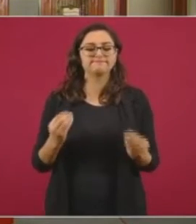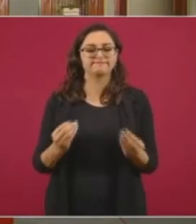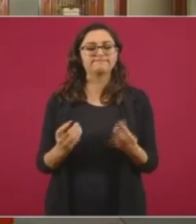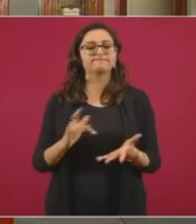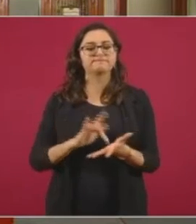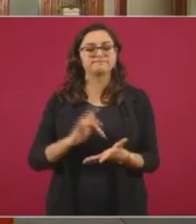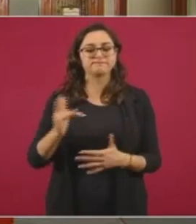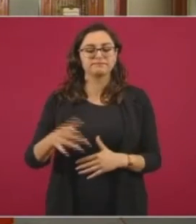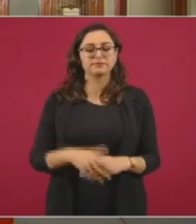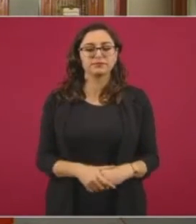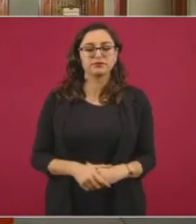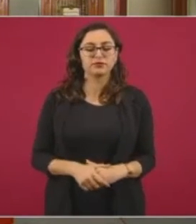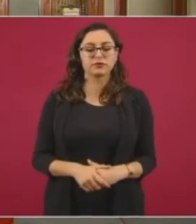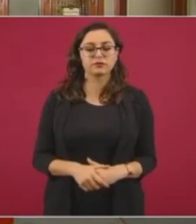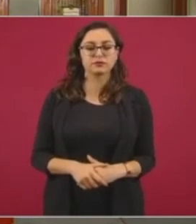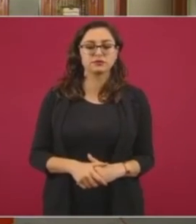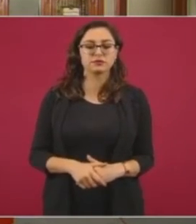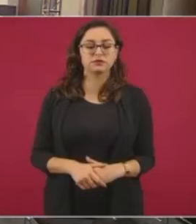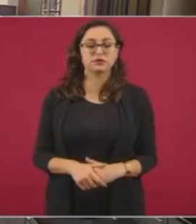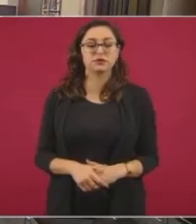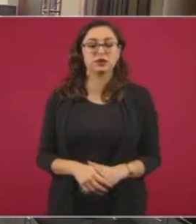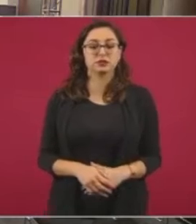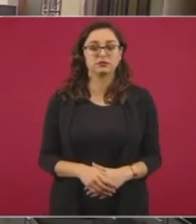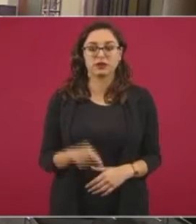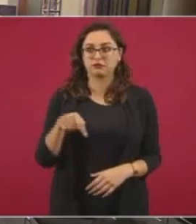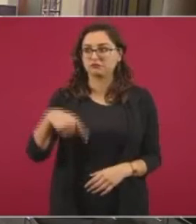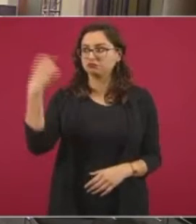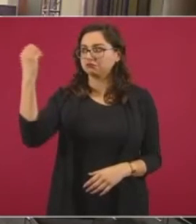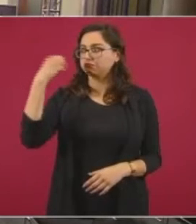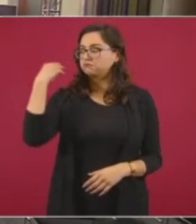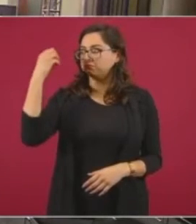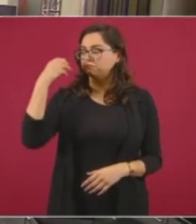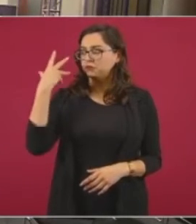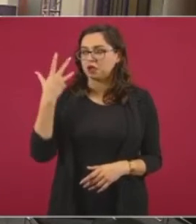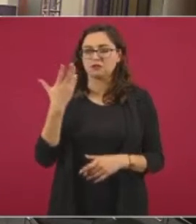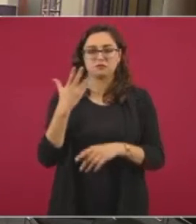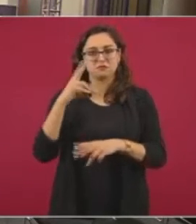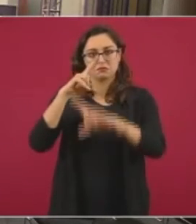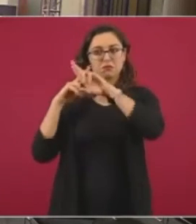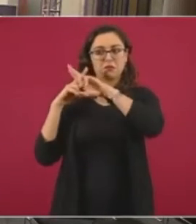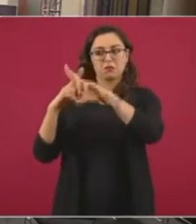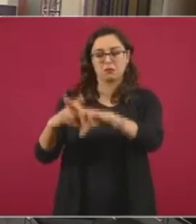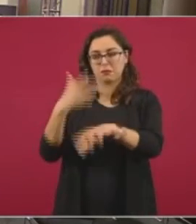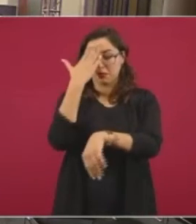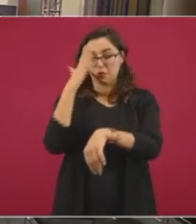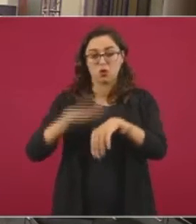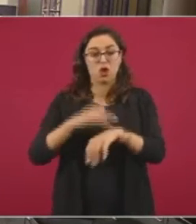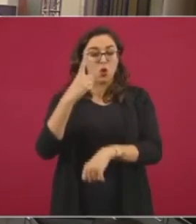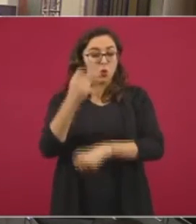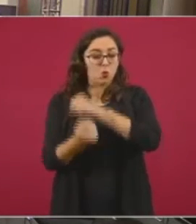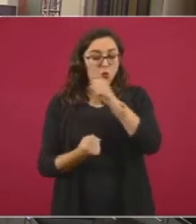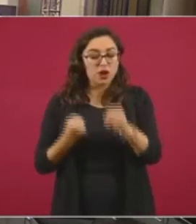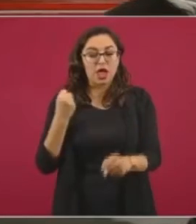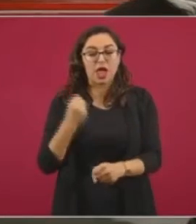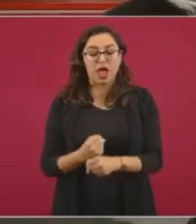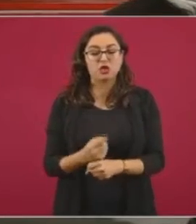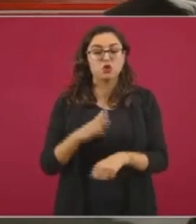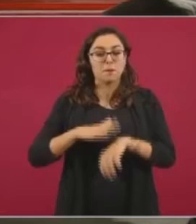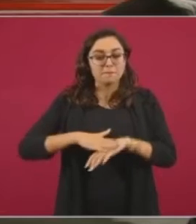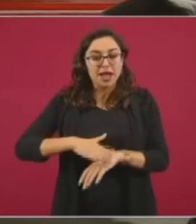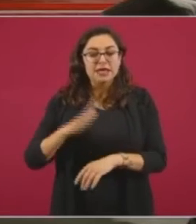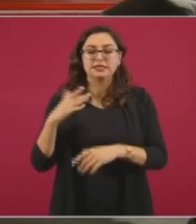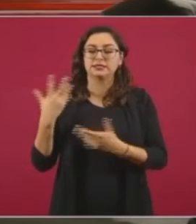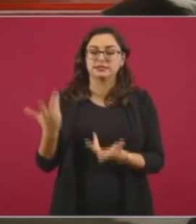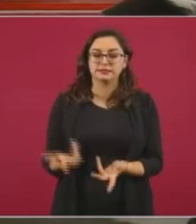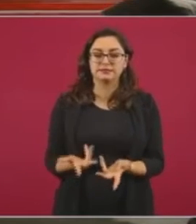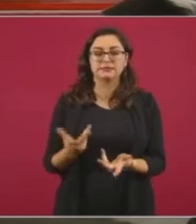gracias. Agradecemos la invitación a este evento para celebrar un año más el Día Mundial de la Lucha contra el SIDA, como cada 1